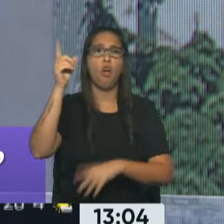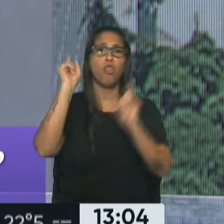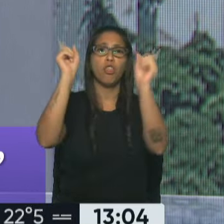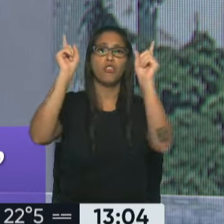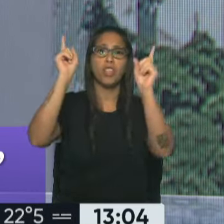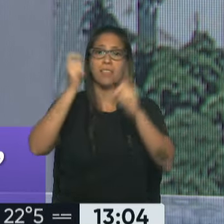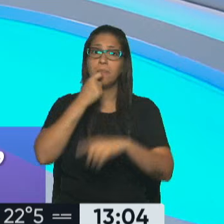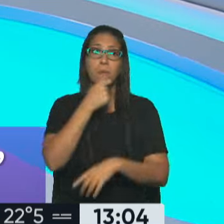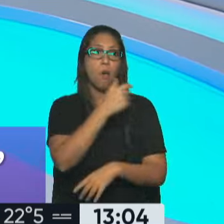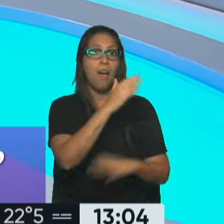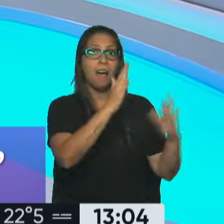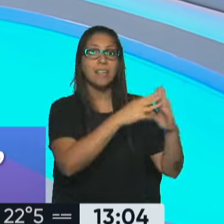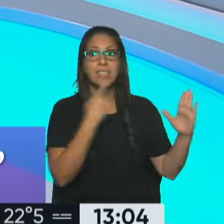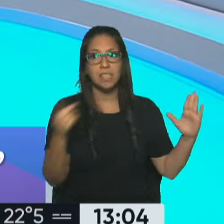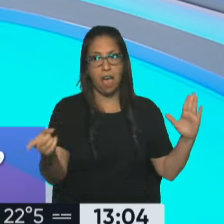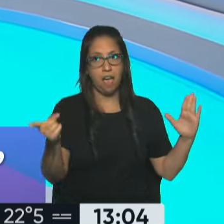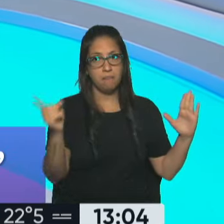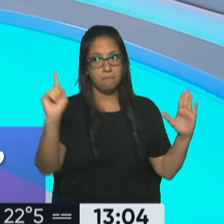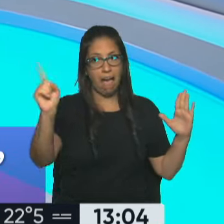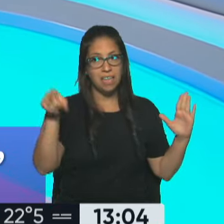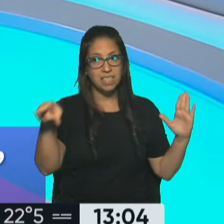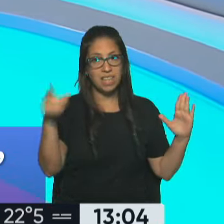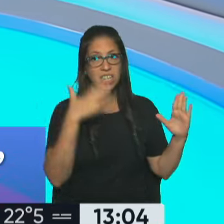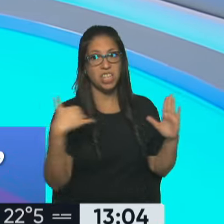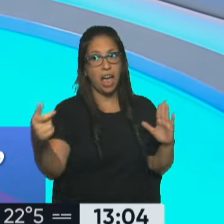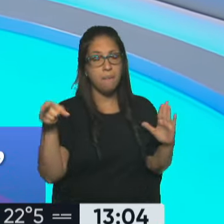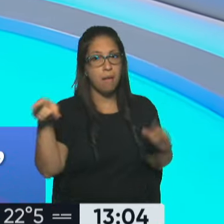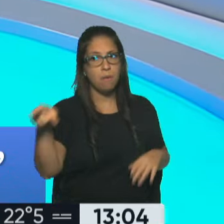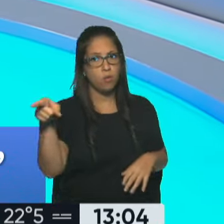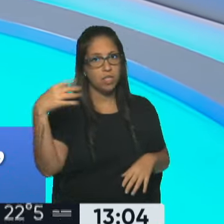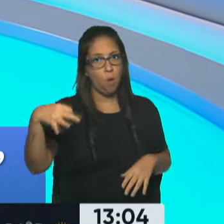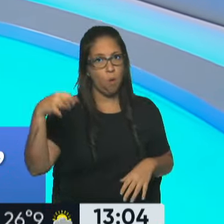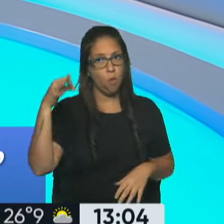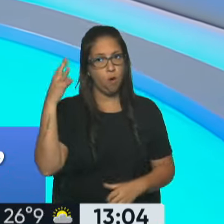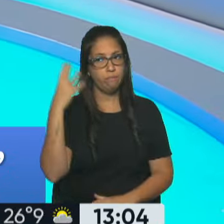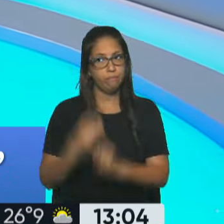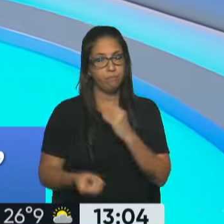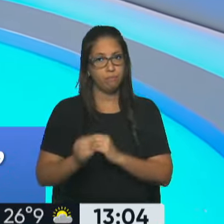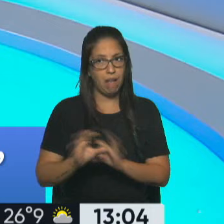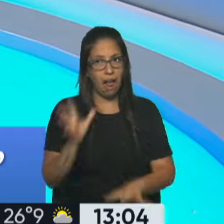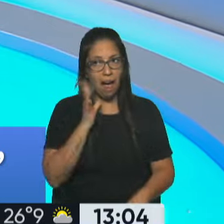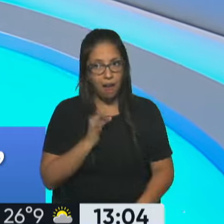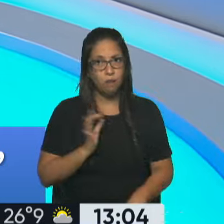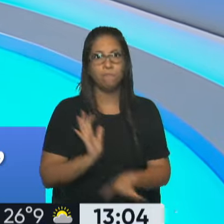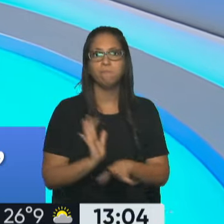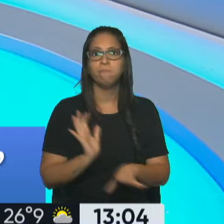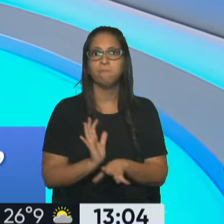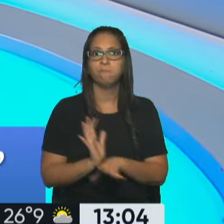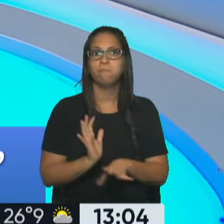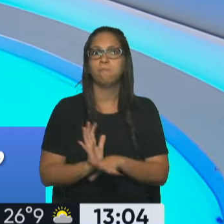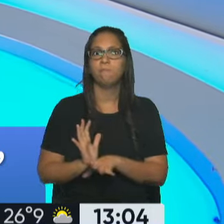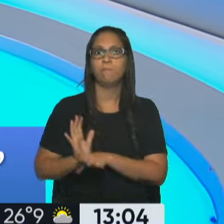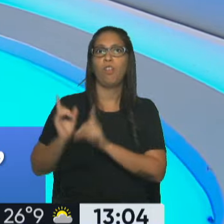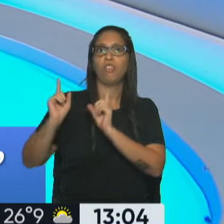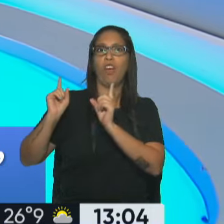nuestras casas nos decían que no te me llegue a citar la maestra porque seguro que hiciste algo mal. O sea, le transmitían, le